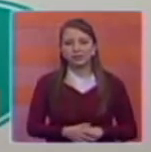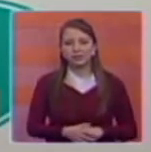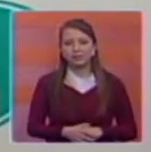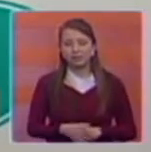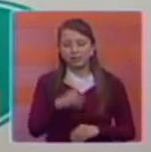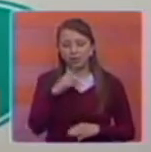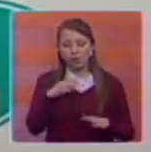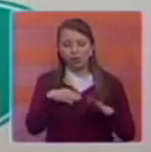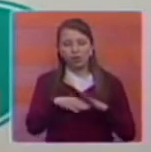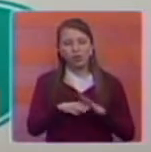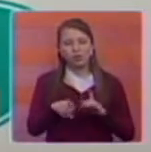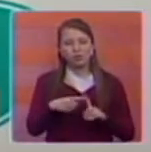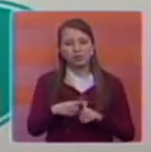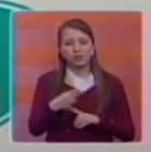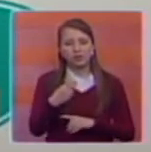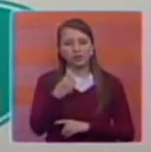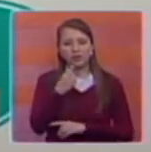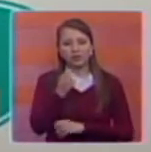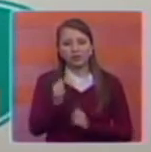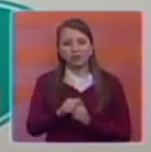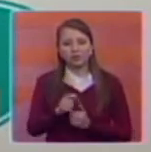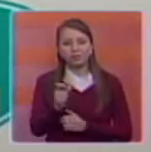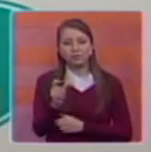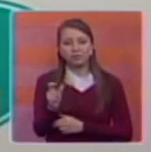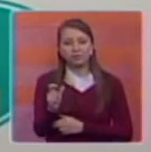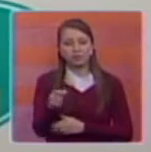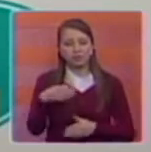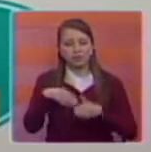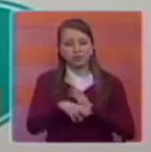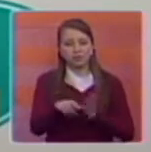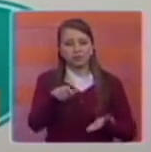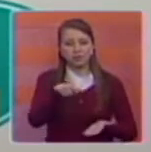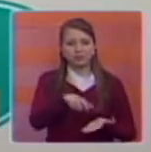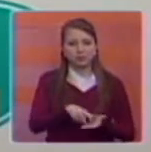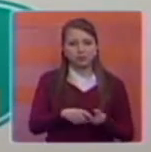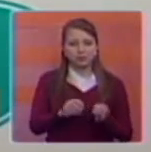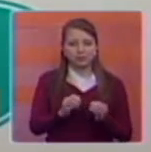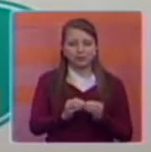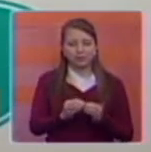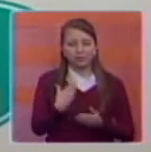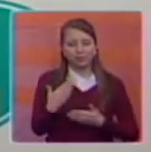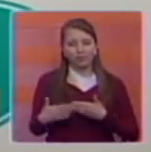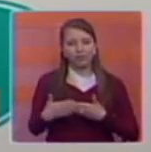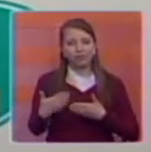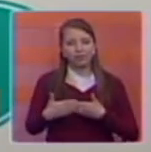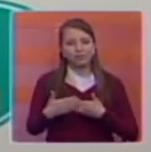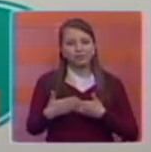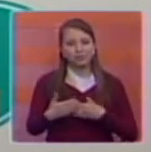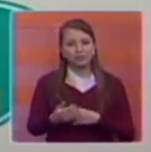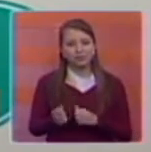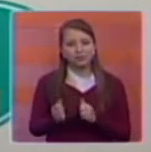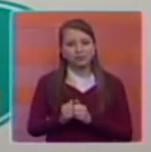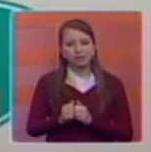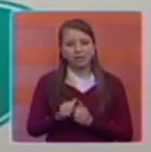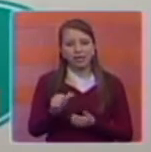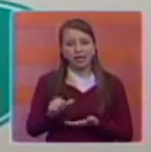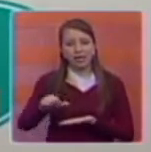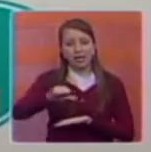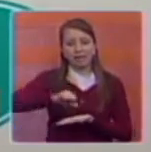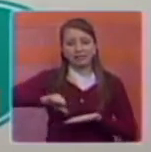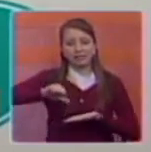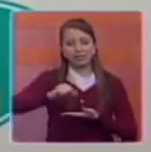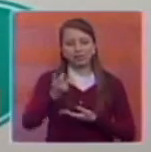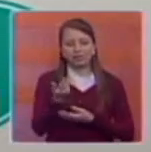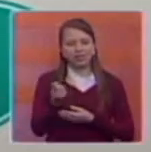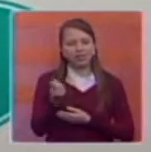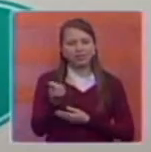el aguacate, le ponemos la pepa y lo guardamos. Pero la forma más sencilla es poner un poquito de aceite. Usted se unta el